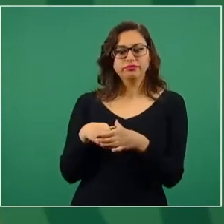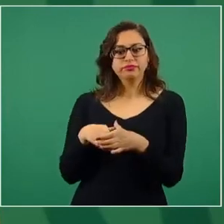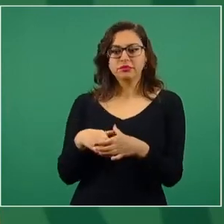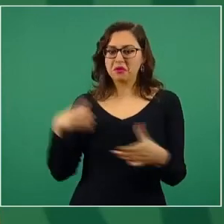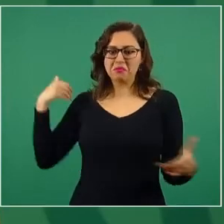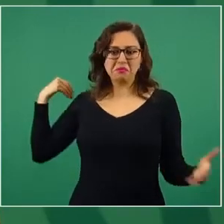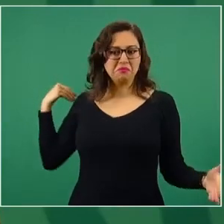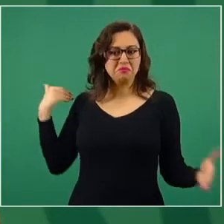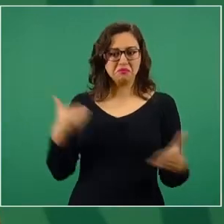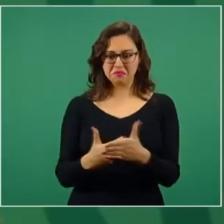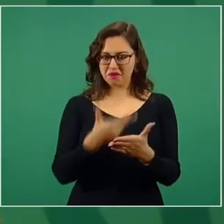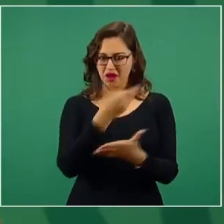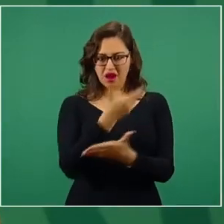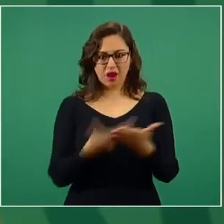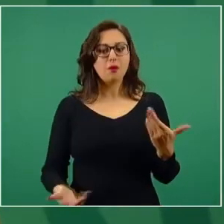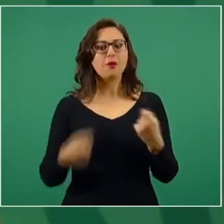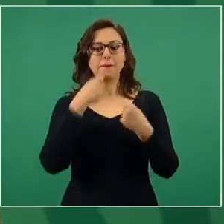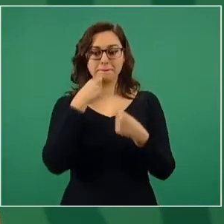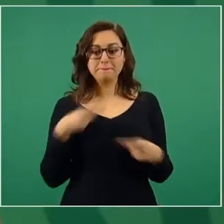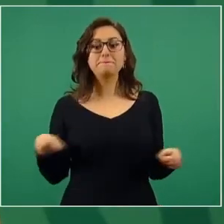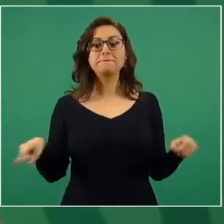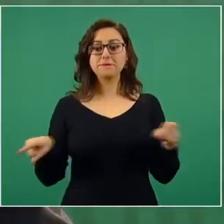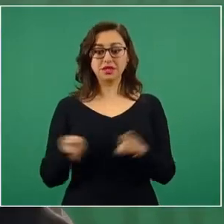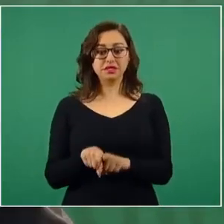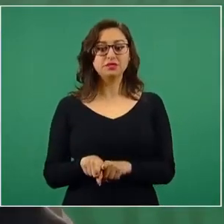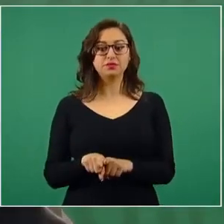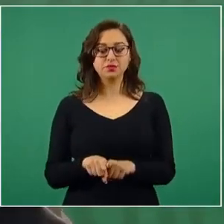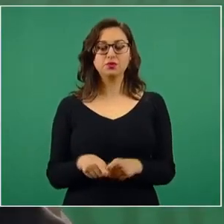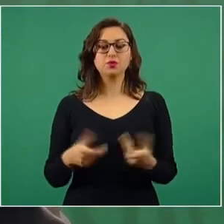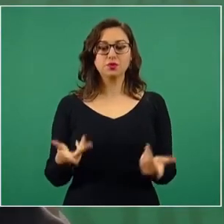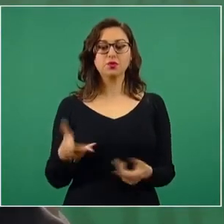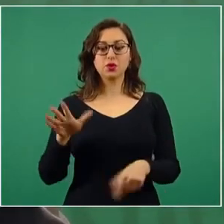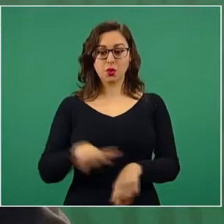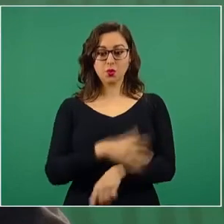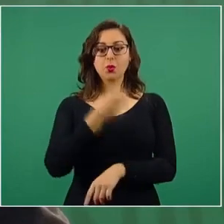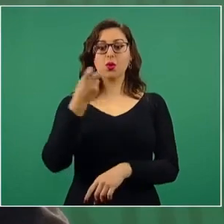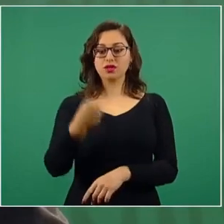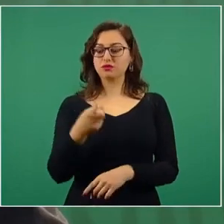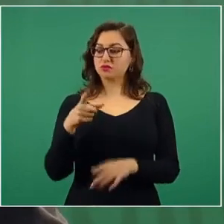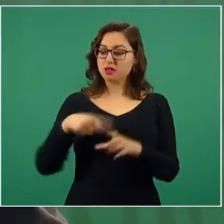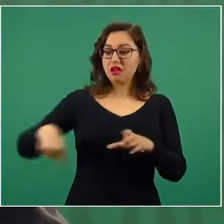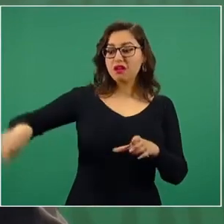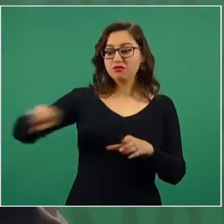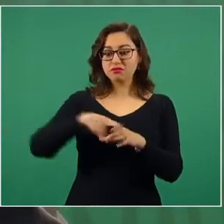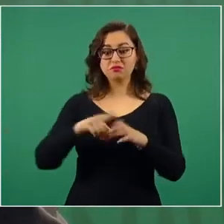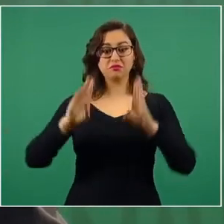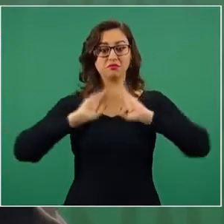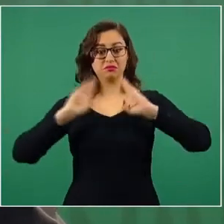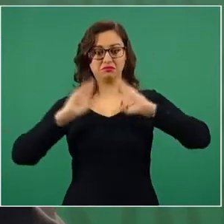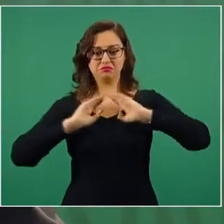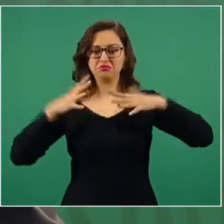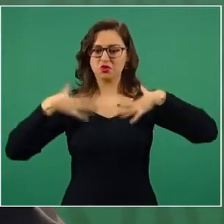Eso lo hace distinto, es pueblo uniformado,